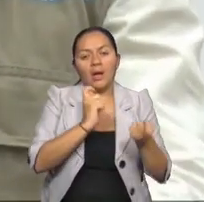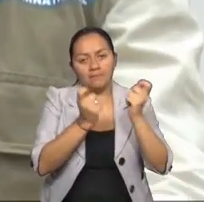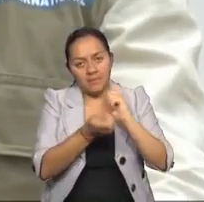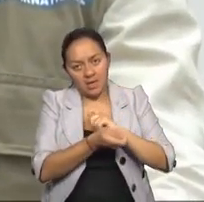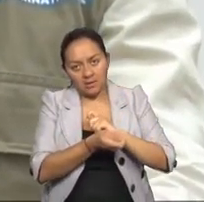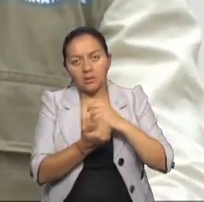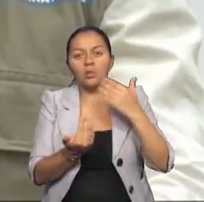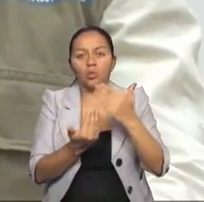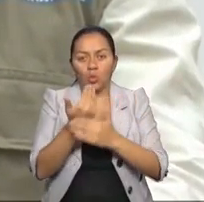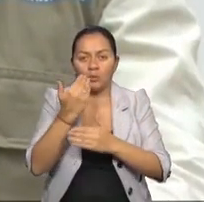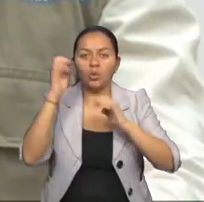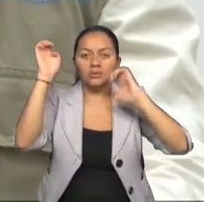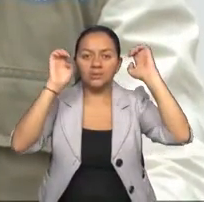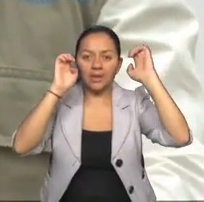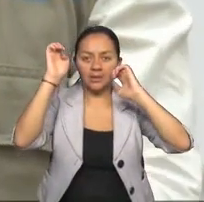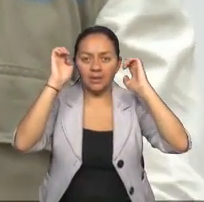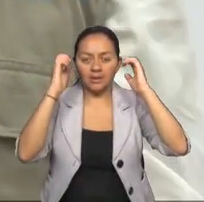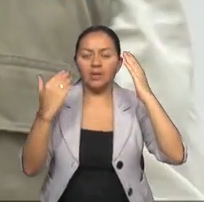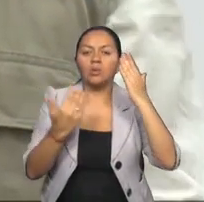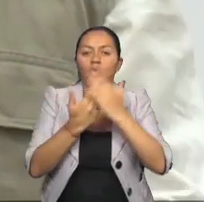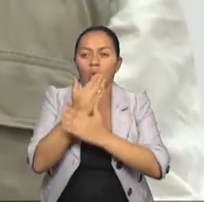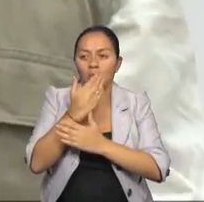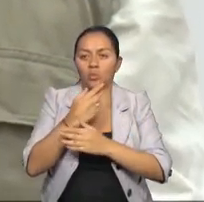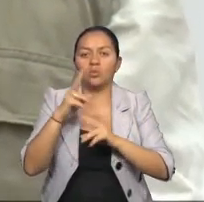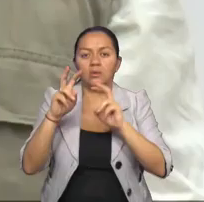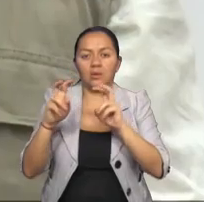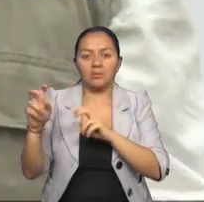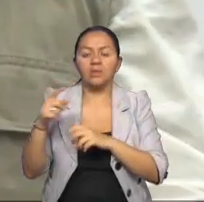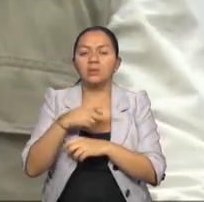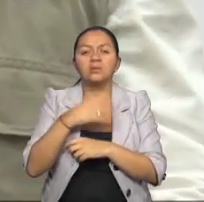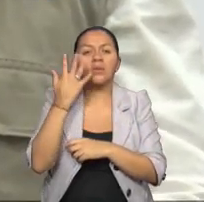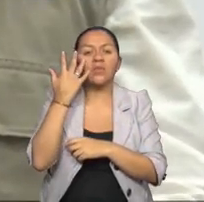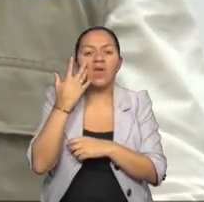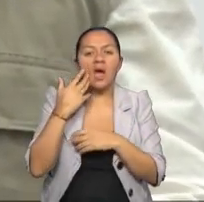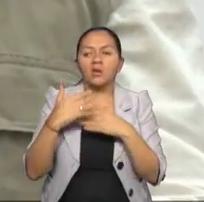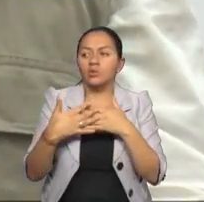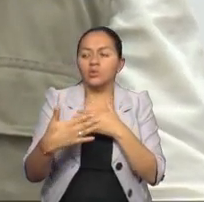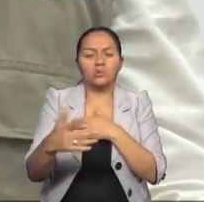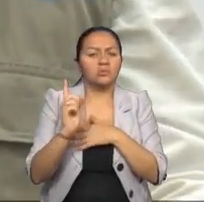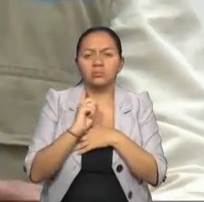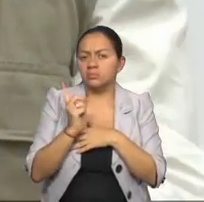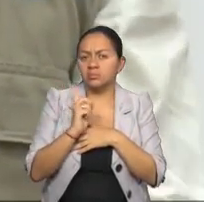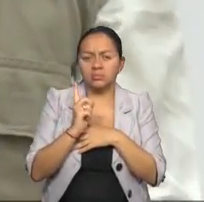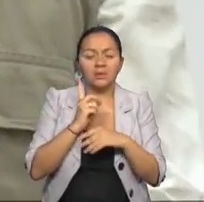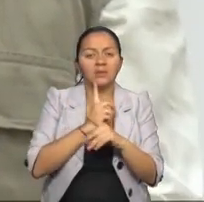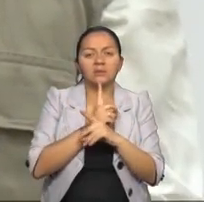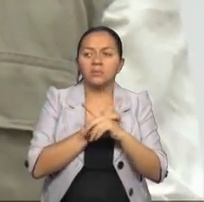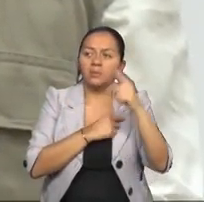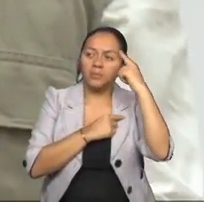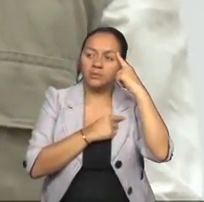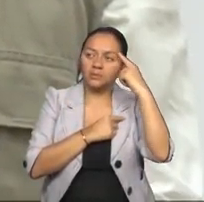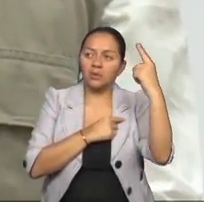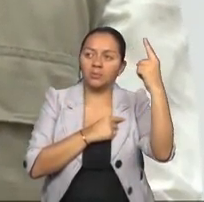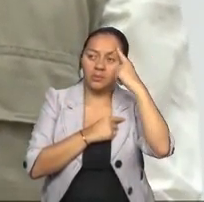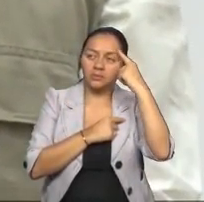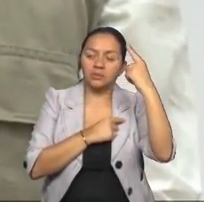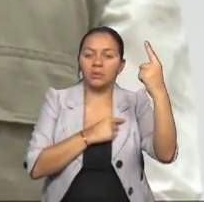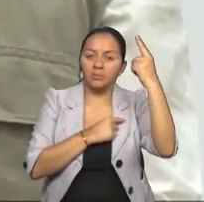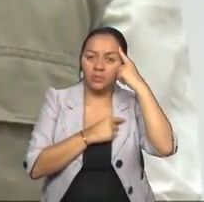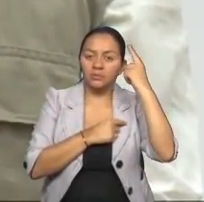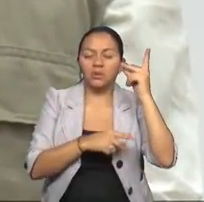sacar a la discapacidad de lo cotidiano en el sentido de pensar nos la discapacidad